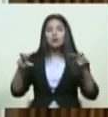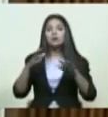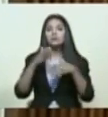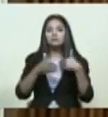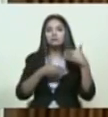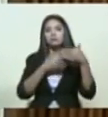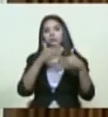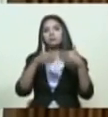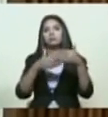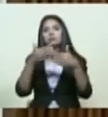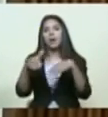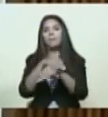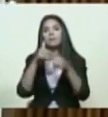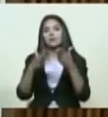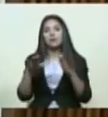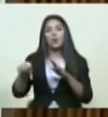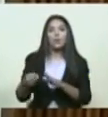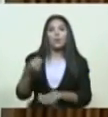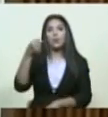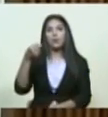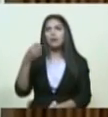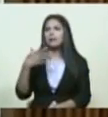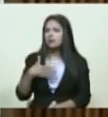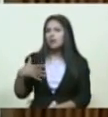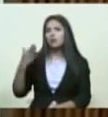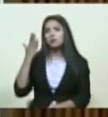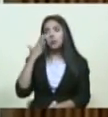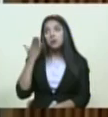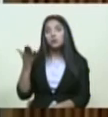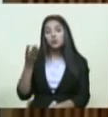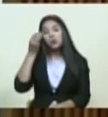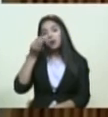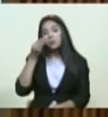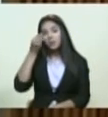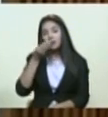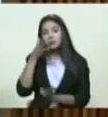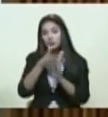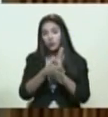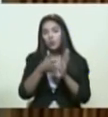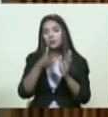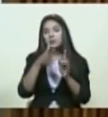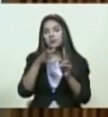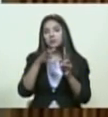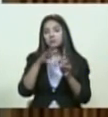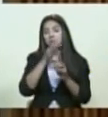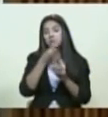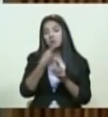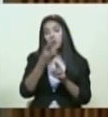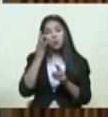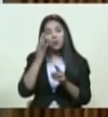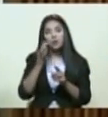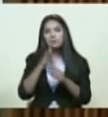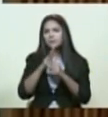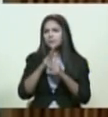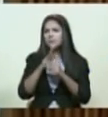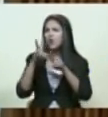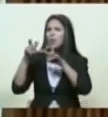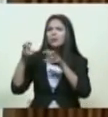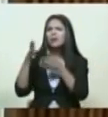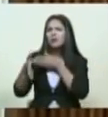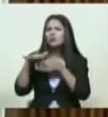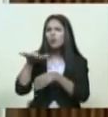adelantando en el Ministerio Público. Entonces quería conocer su impresión al respecto a ese anuncio. ¿Pero las va a adelantar a